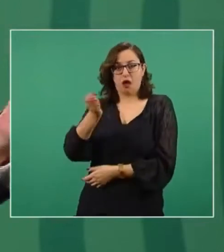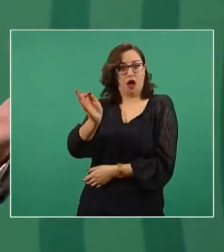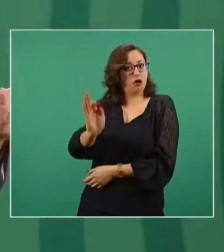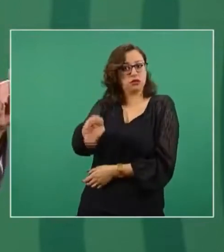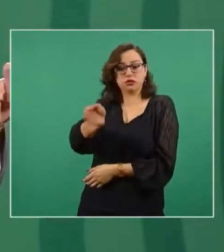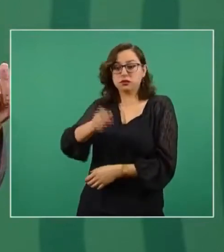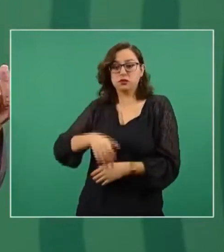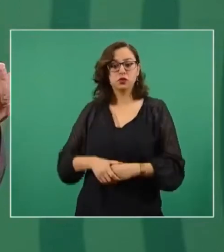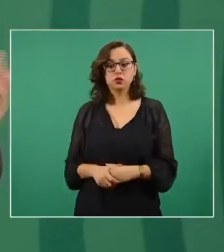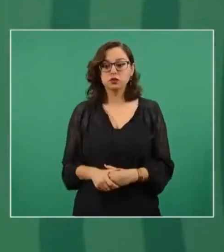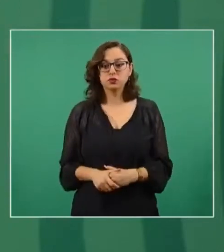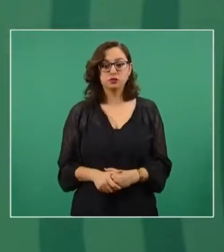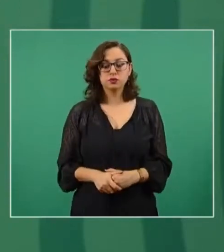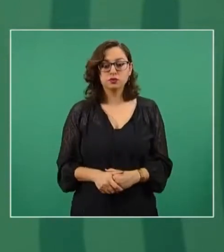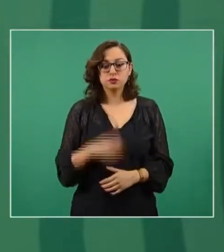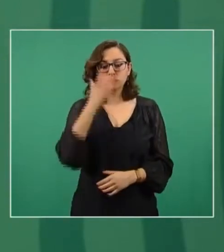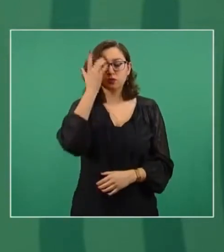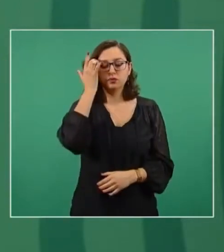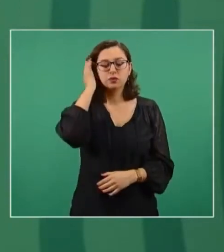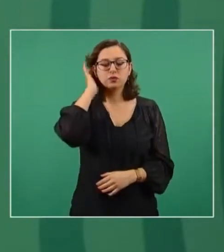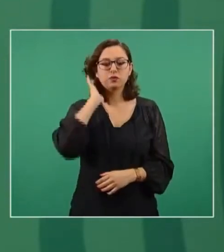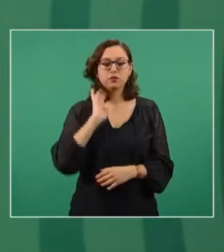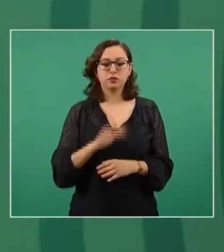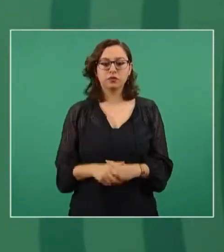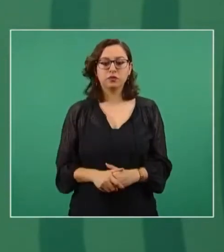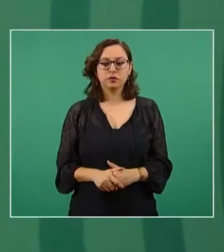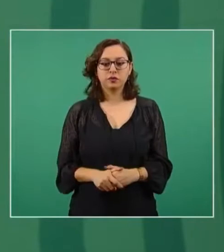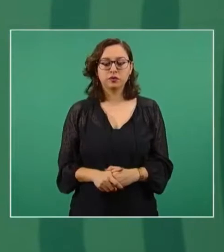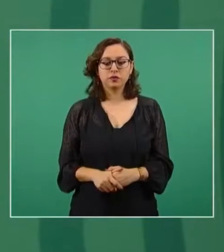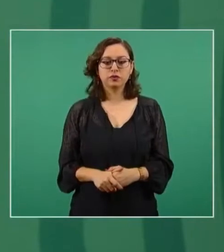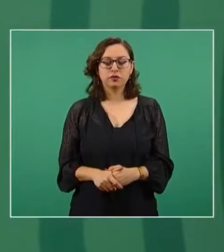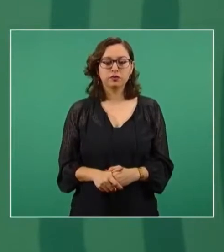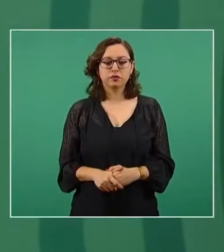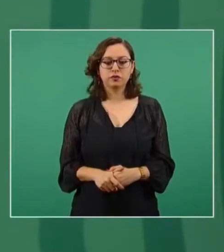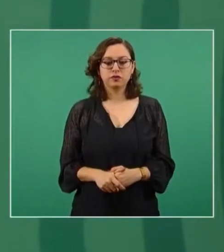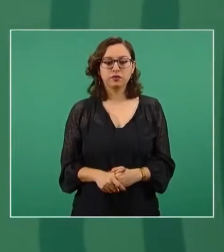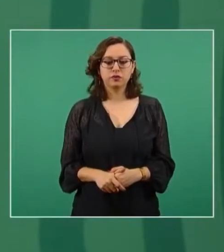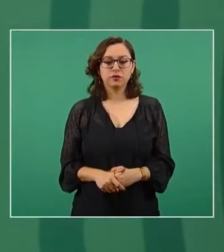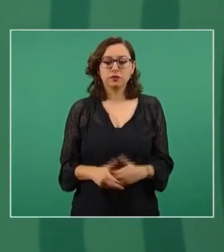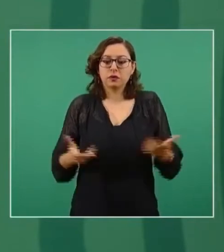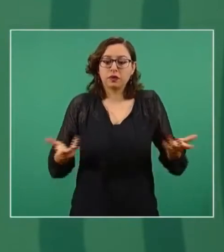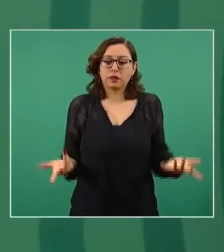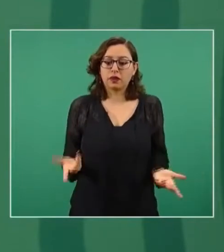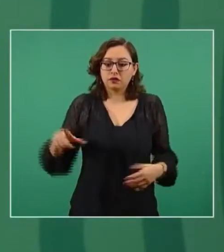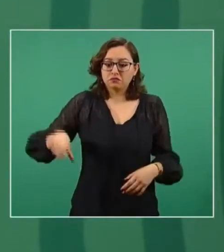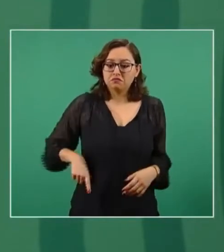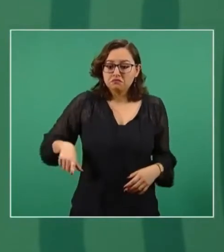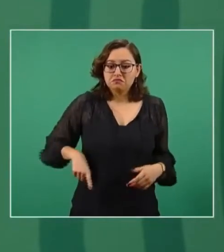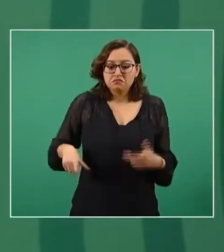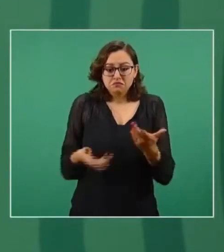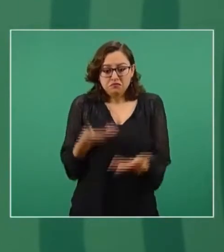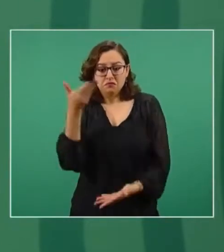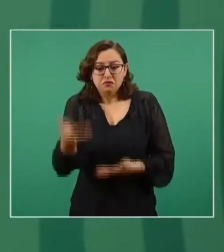y los deslindes que hagan. Me guiará en todo esto, pues lo que anima a un servidor público esencialmente, ¿qué